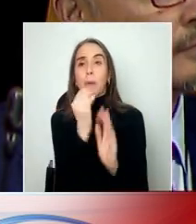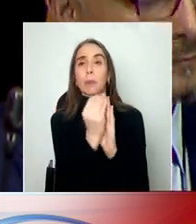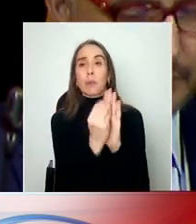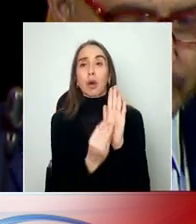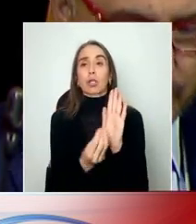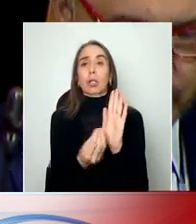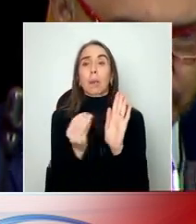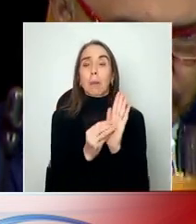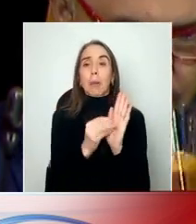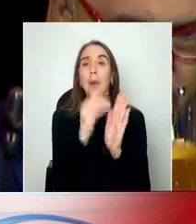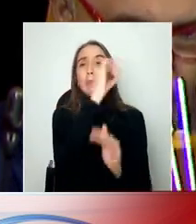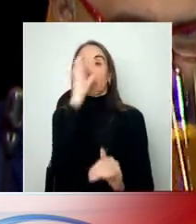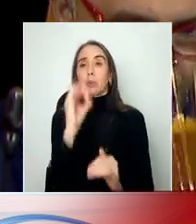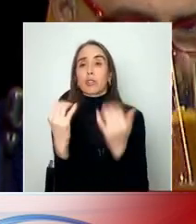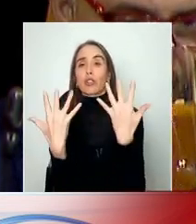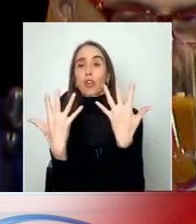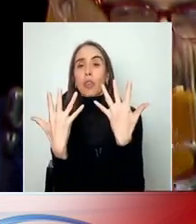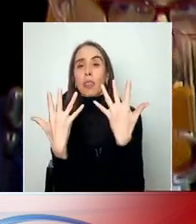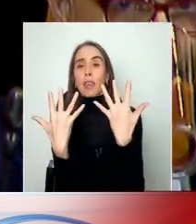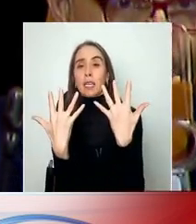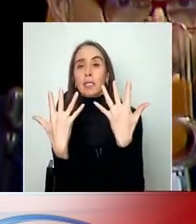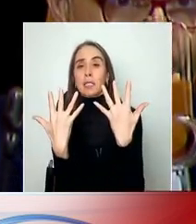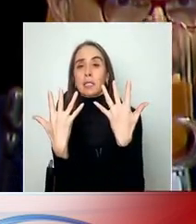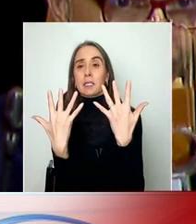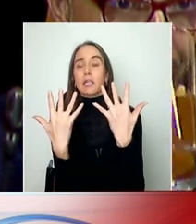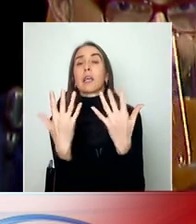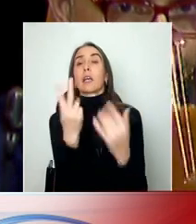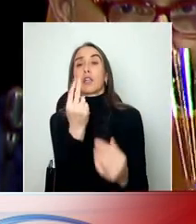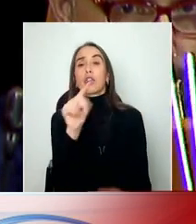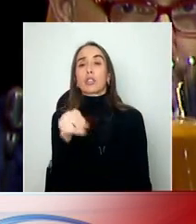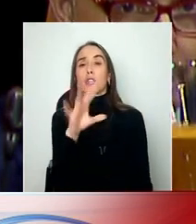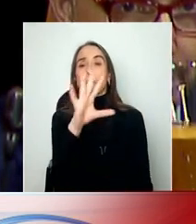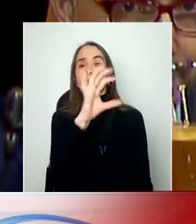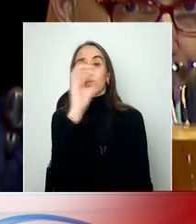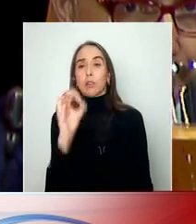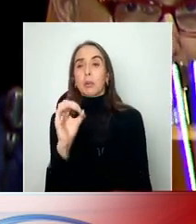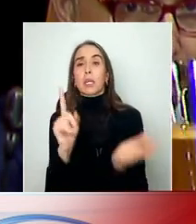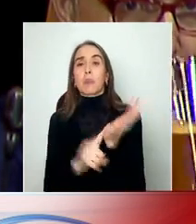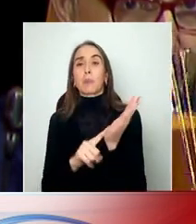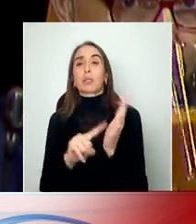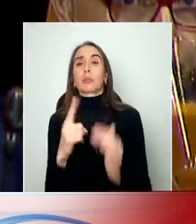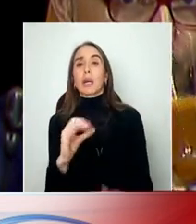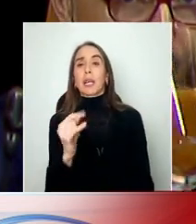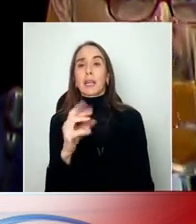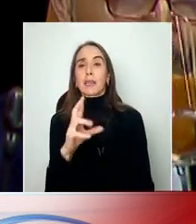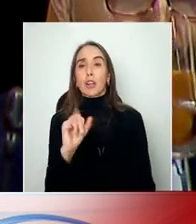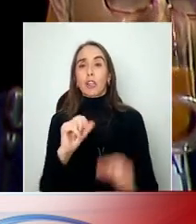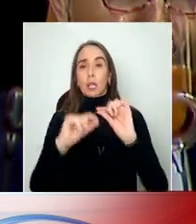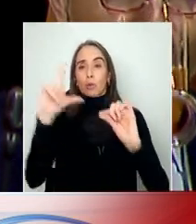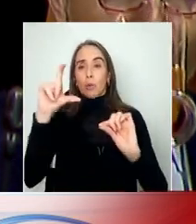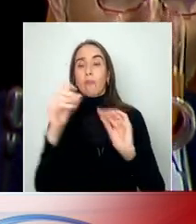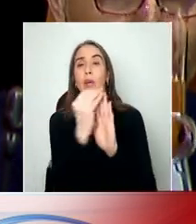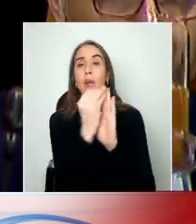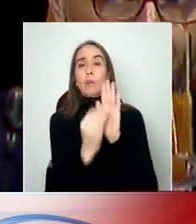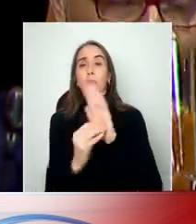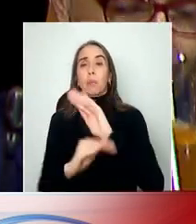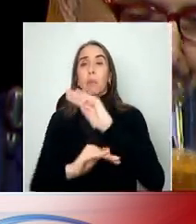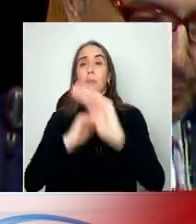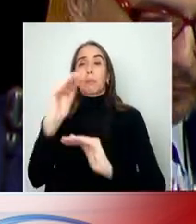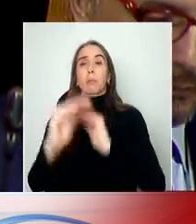la variación del ipc de esta manera en caso de que el índice de precios al consumidor acumulado durante el año 2023